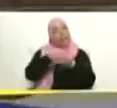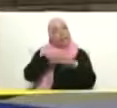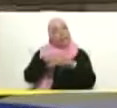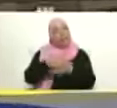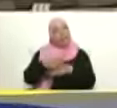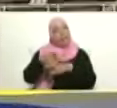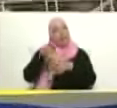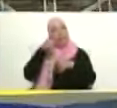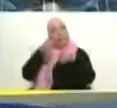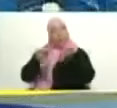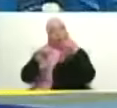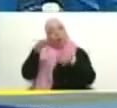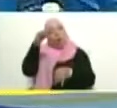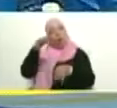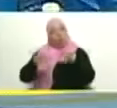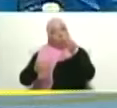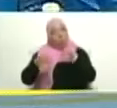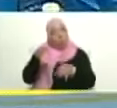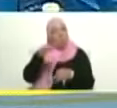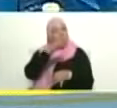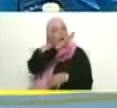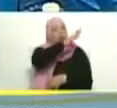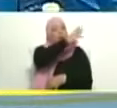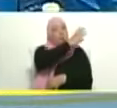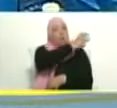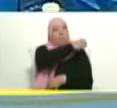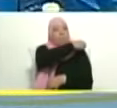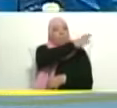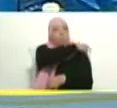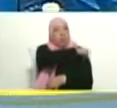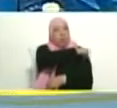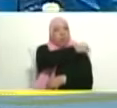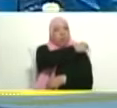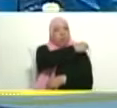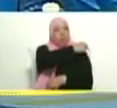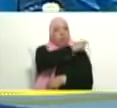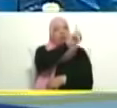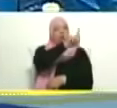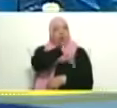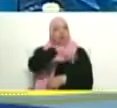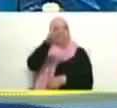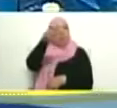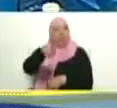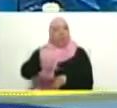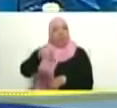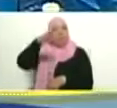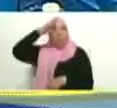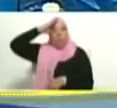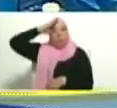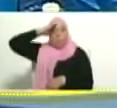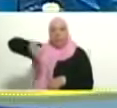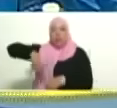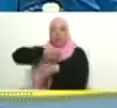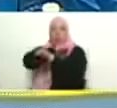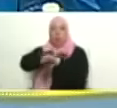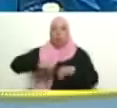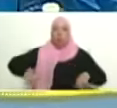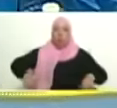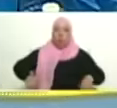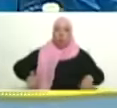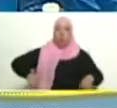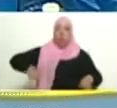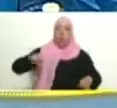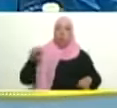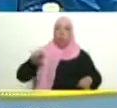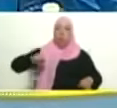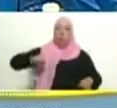Interior y Justicia, almirante Remigio Ceballos, al comandante general de la Guardia Nacional Bolivariana, mayor